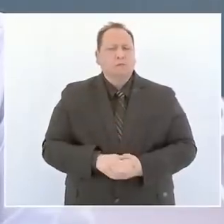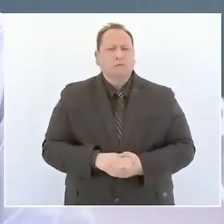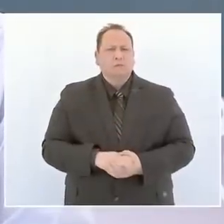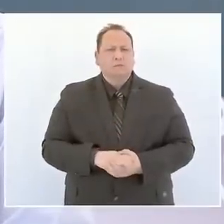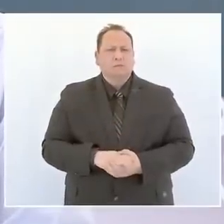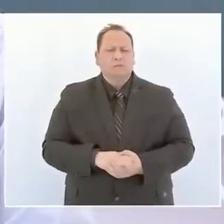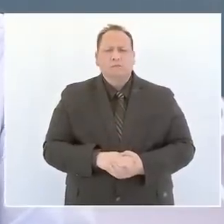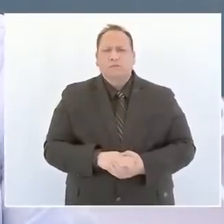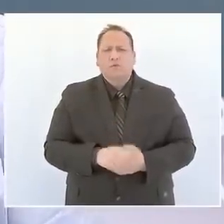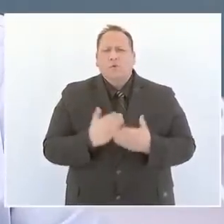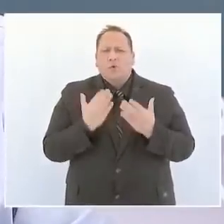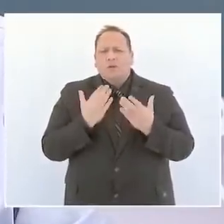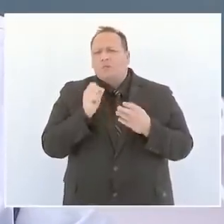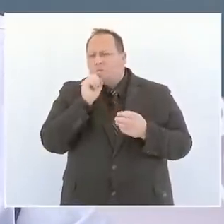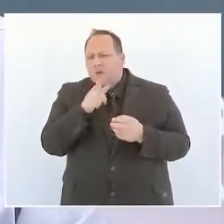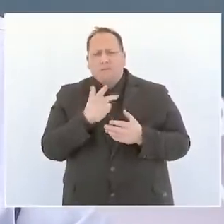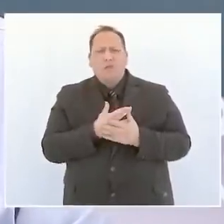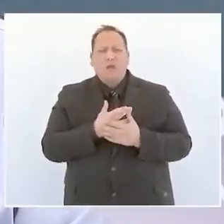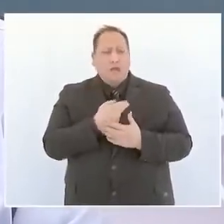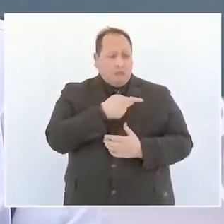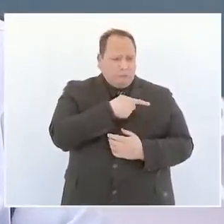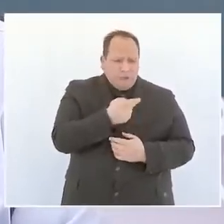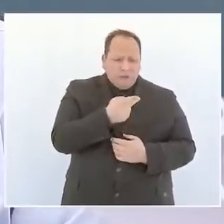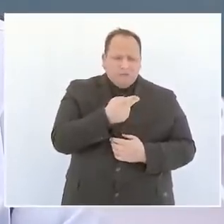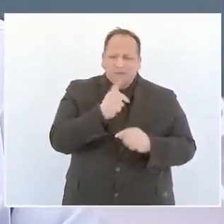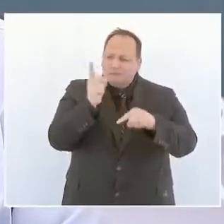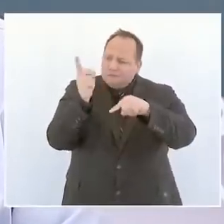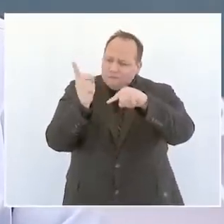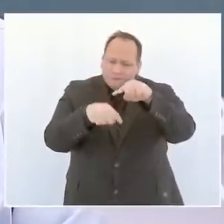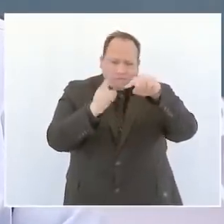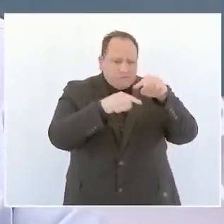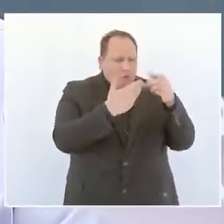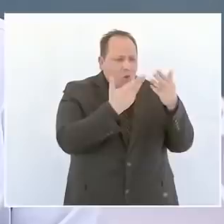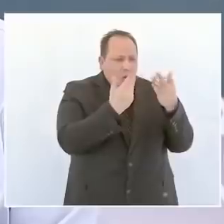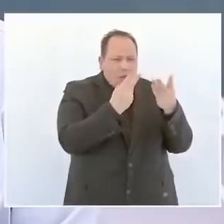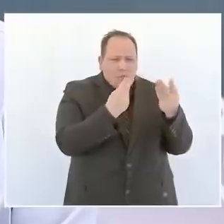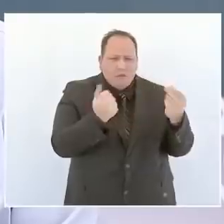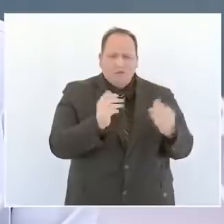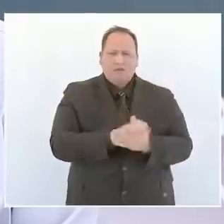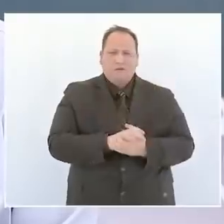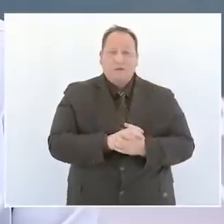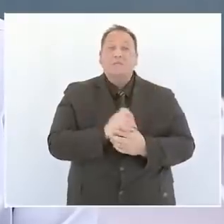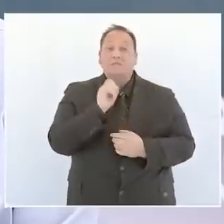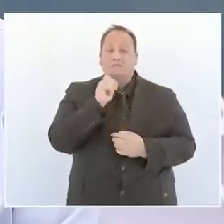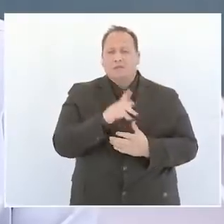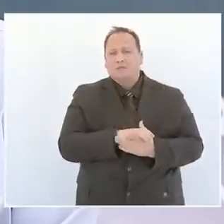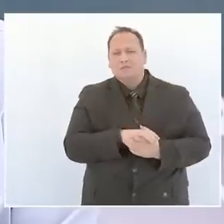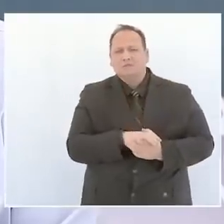que no haya pobreza y que nadie,